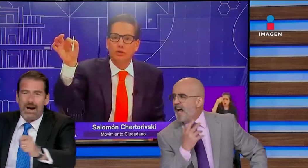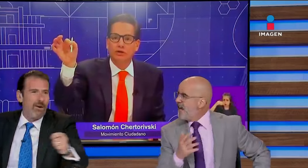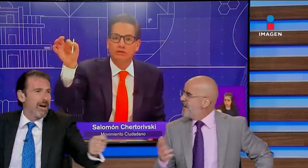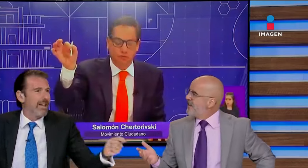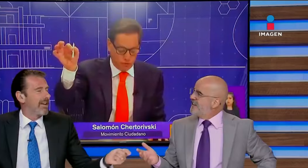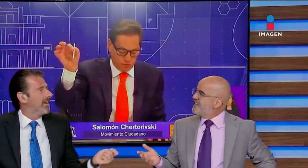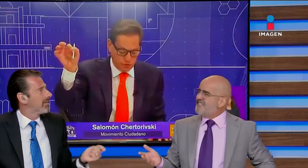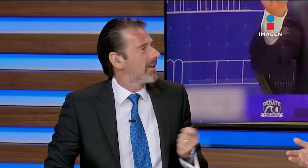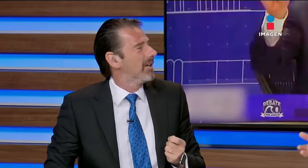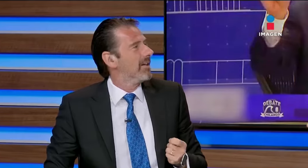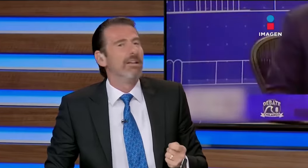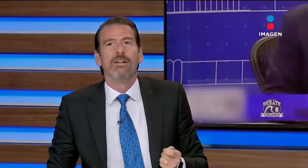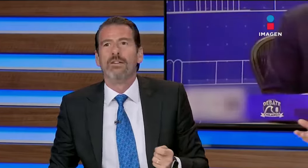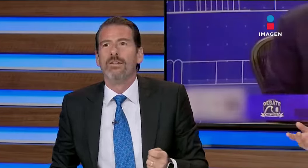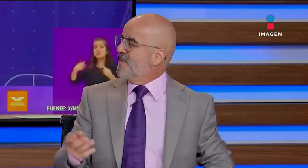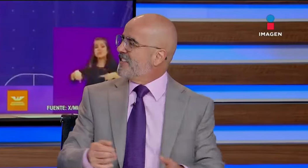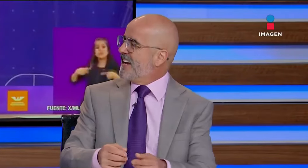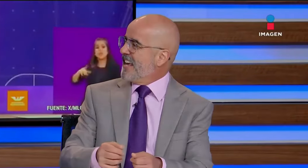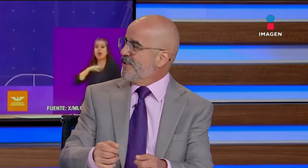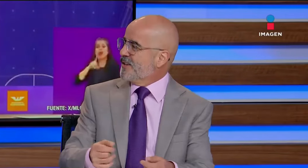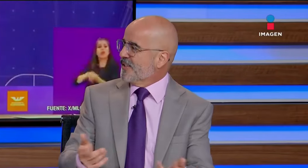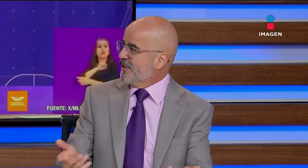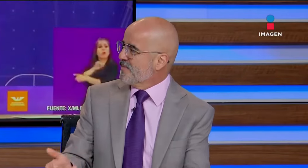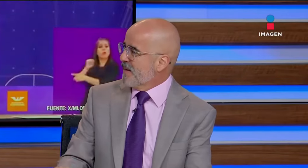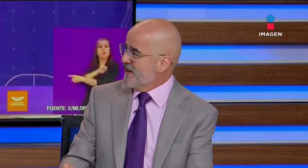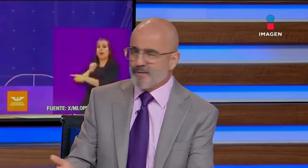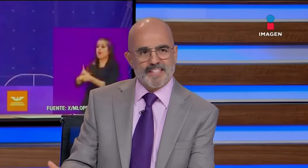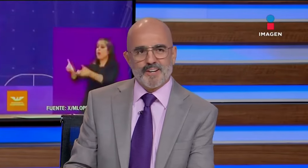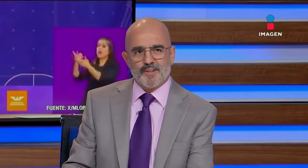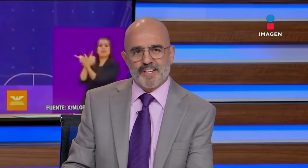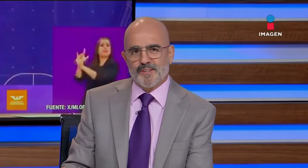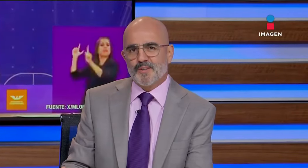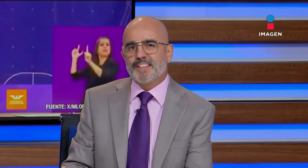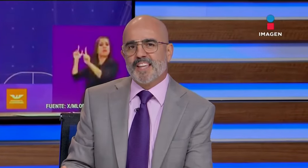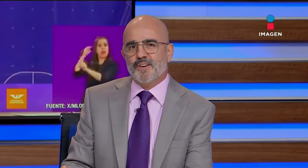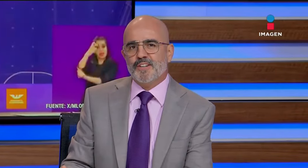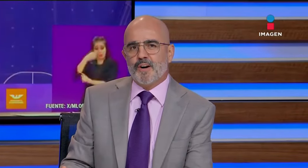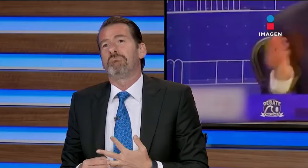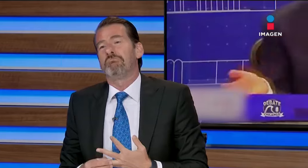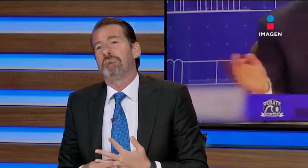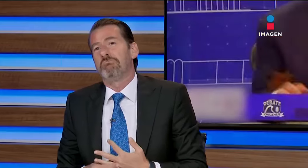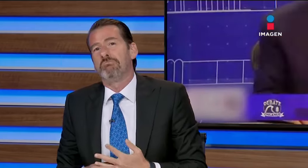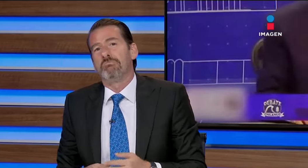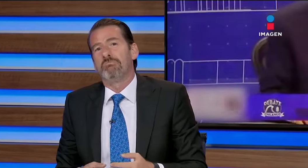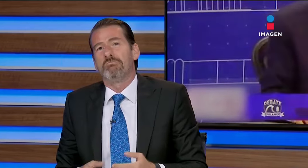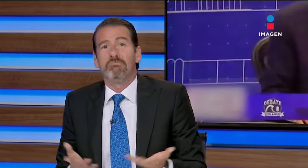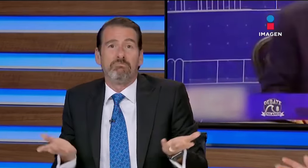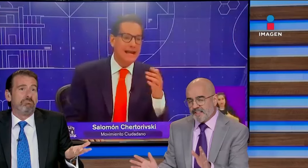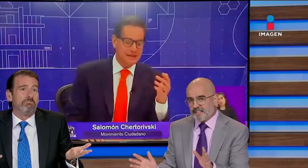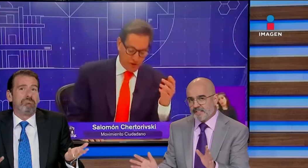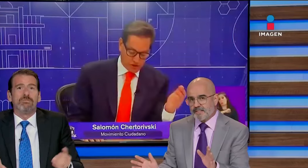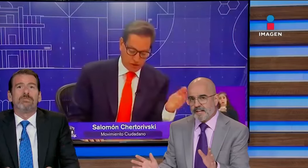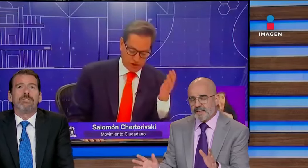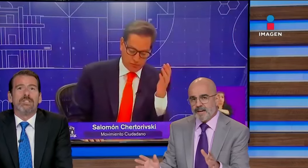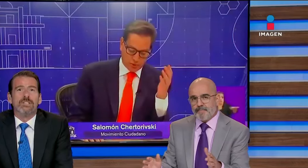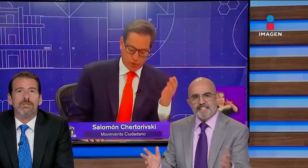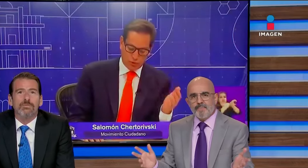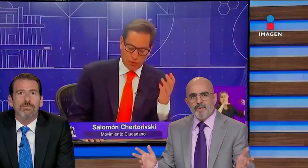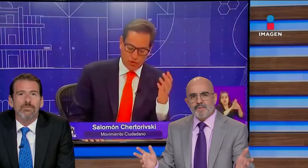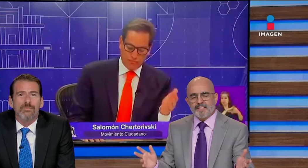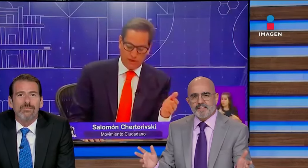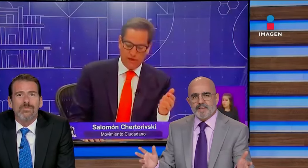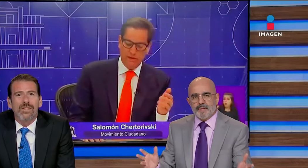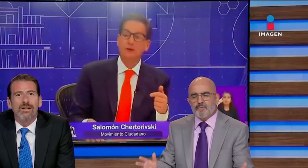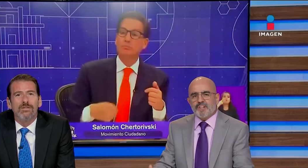si se da un jalón cada quien. ¿Si era mota o nomás era algo enrollado en un papel, cualquier cosa? No, no entiendo. O a lo mejor, como bien dices, quería paz